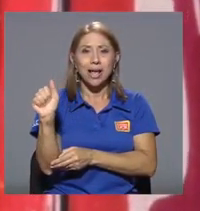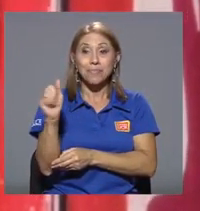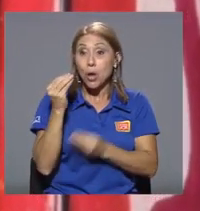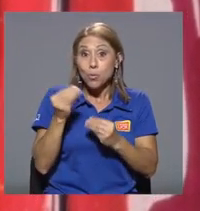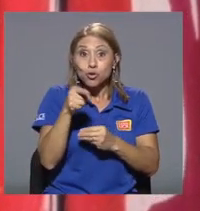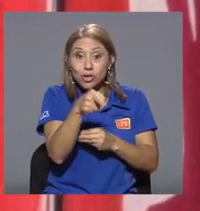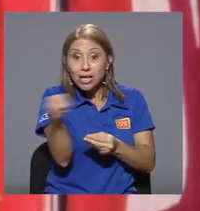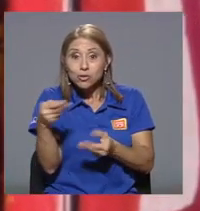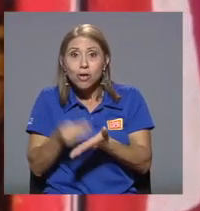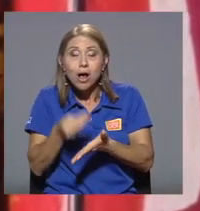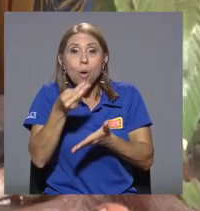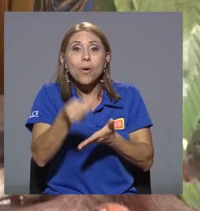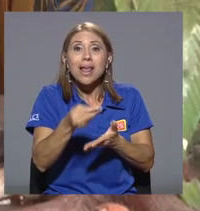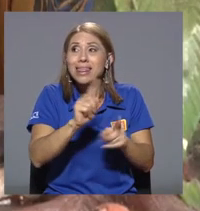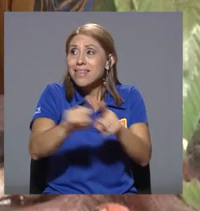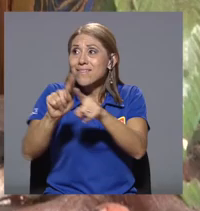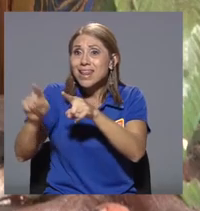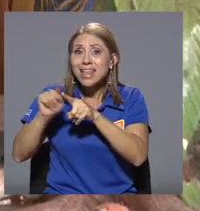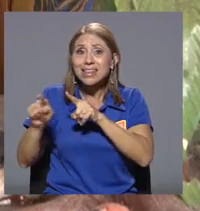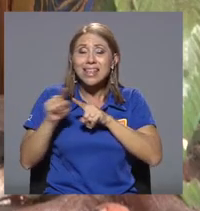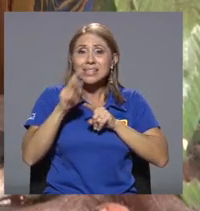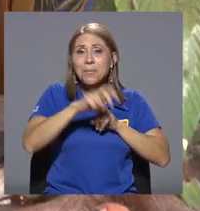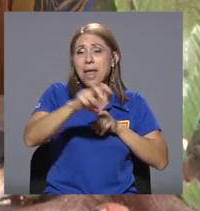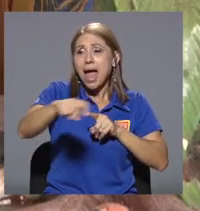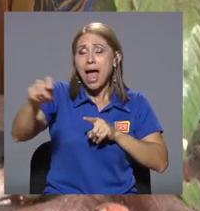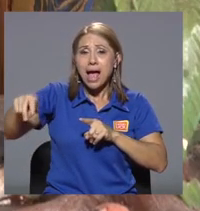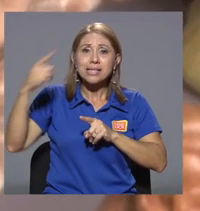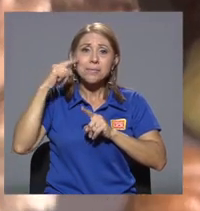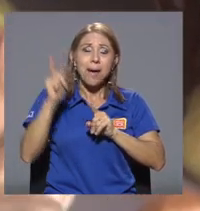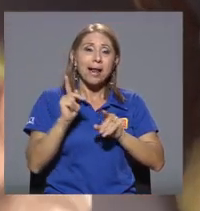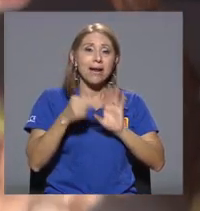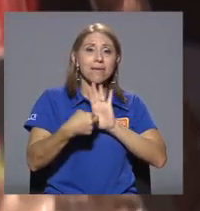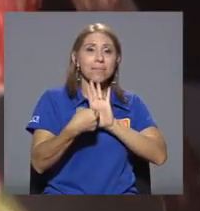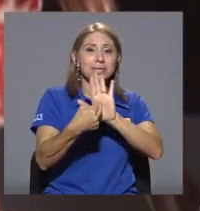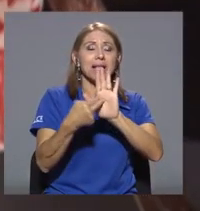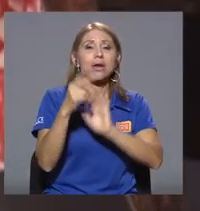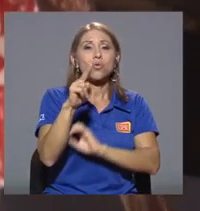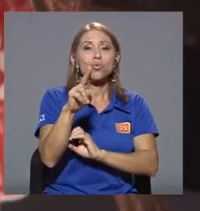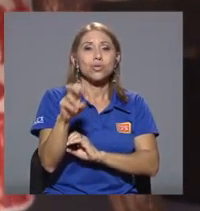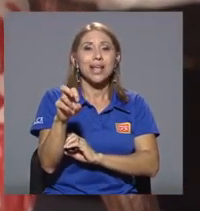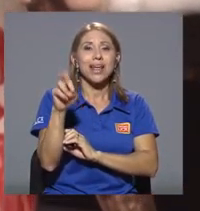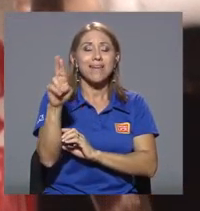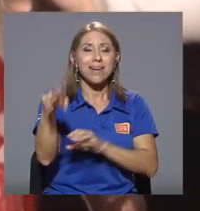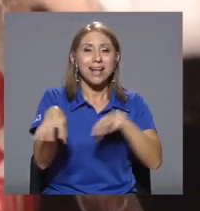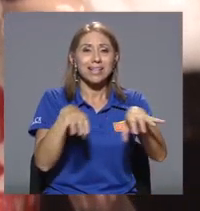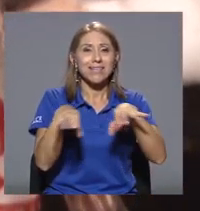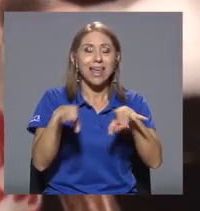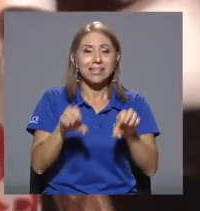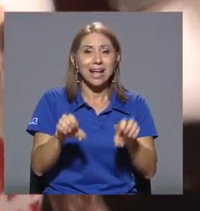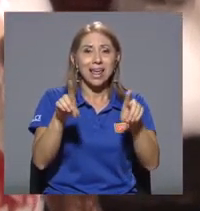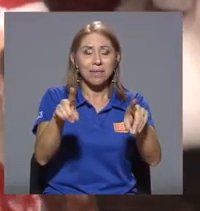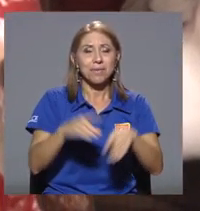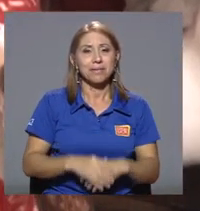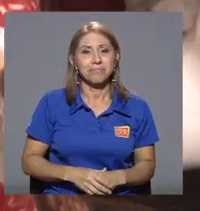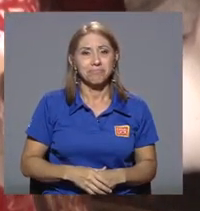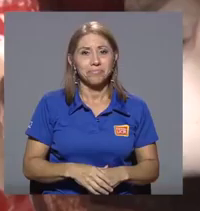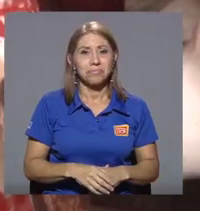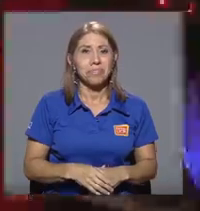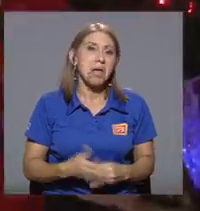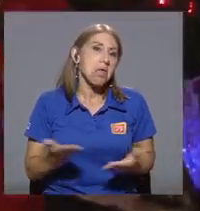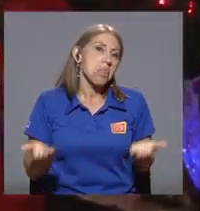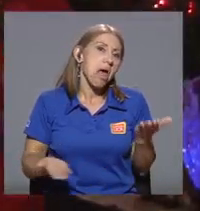sido adquiridas en viajes realizados para representar a la UCR en actividades académicas. Que le queda a uno